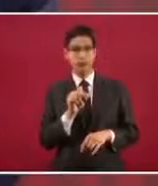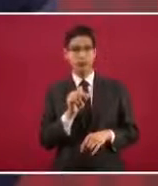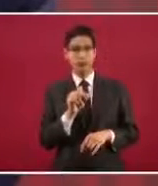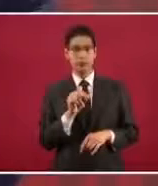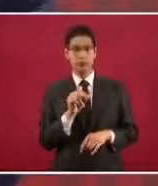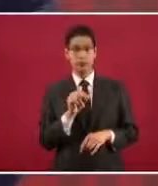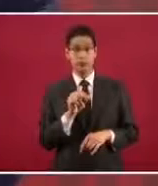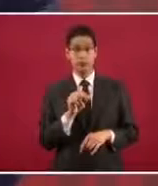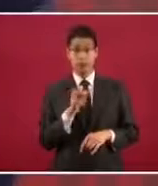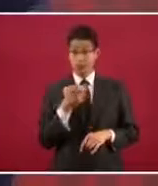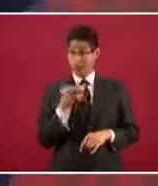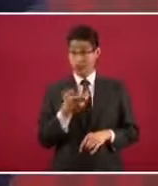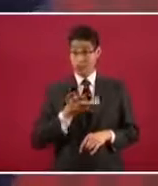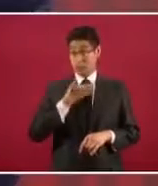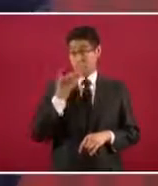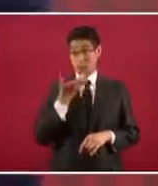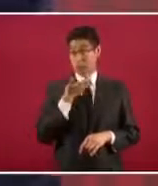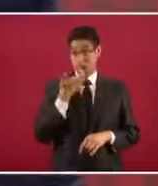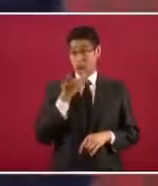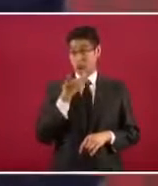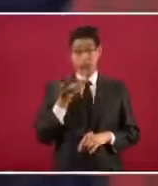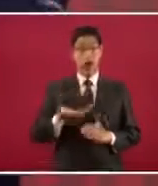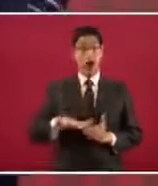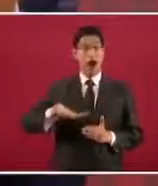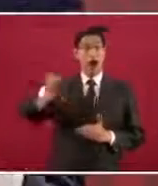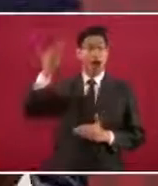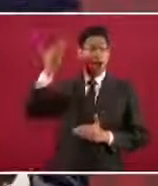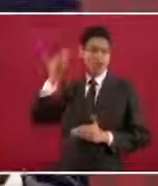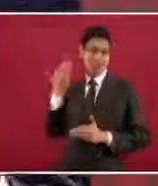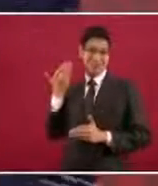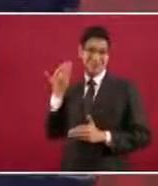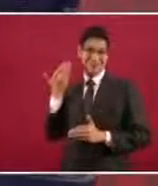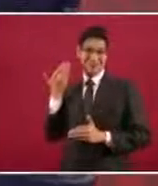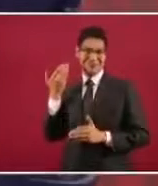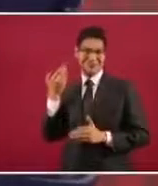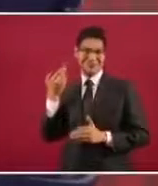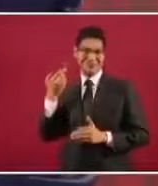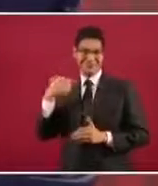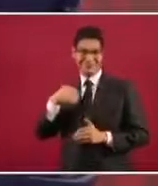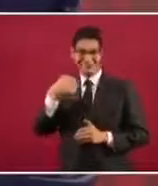como se hizo. No estoy inventando nada.